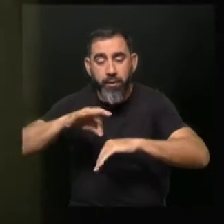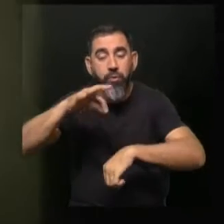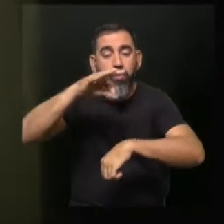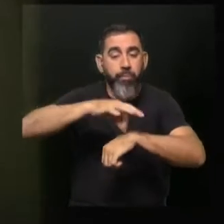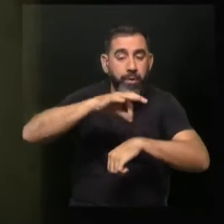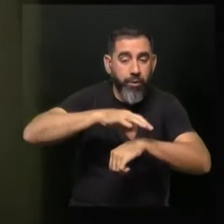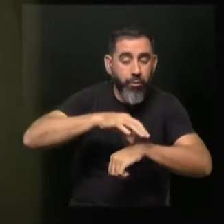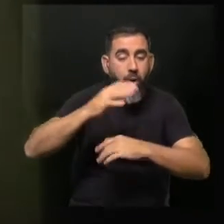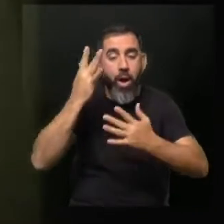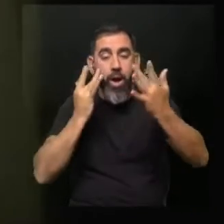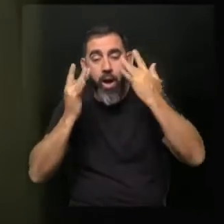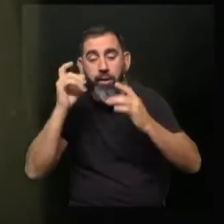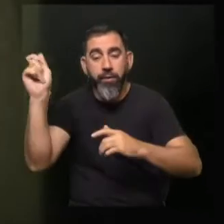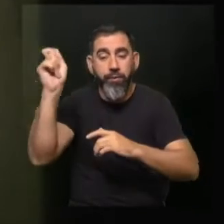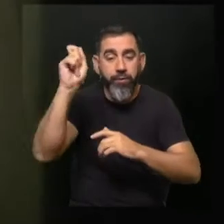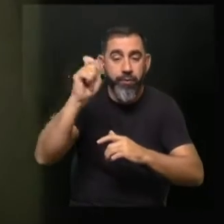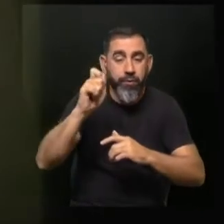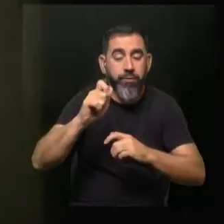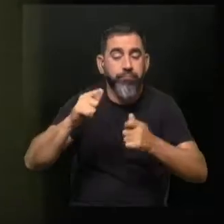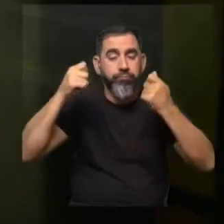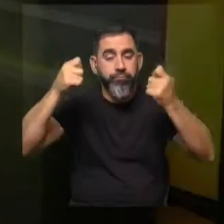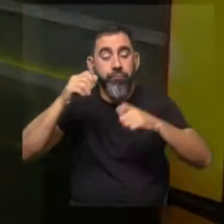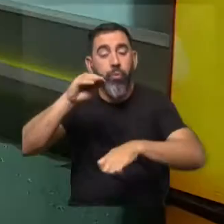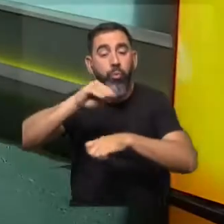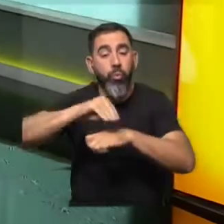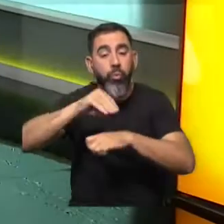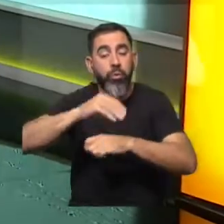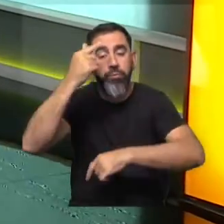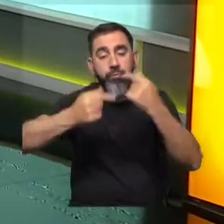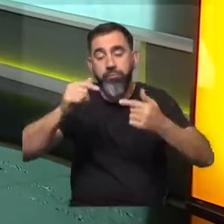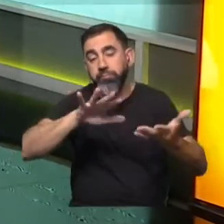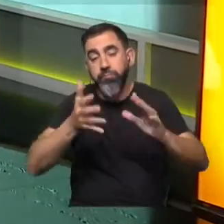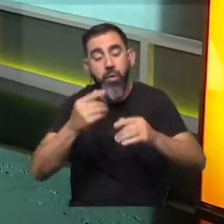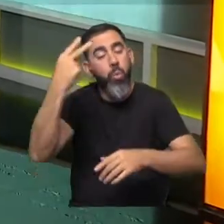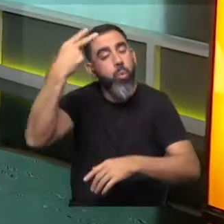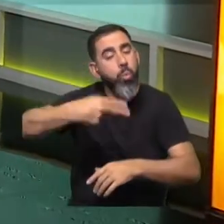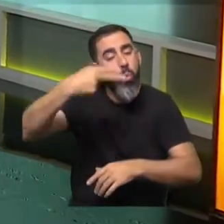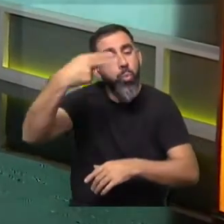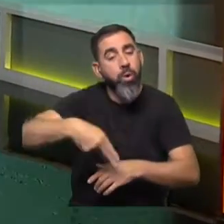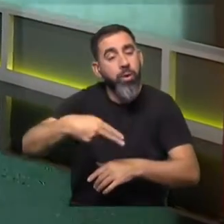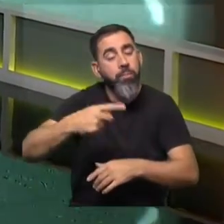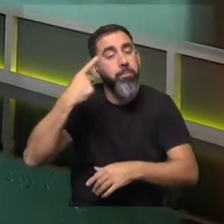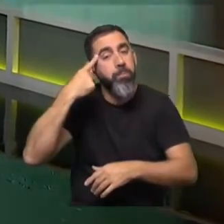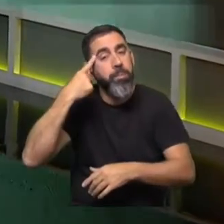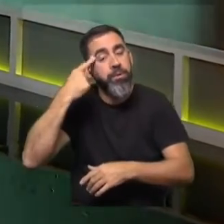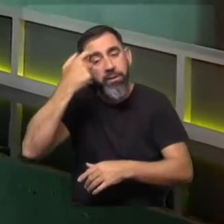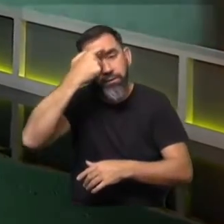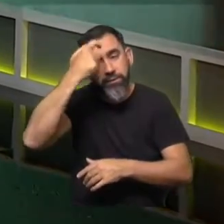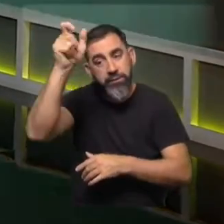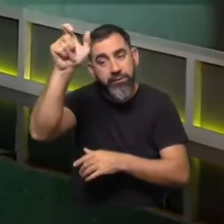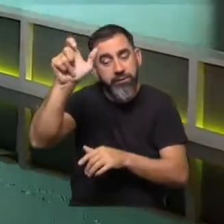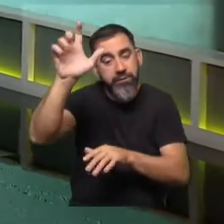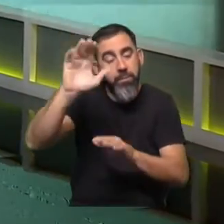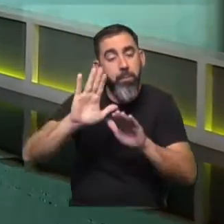médicos, artistas populares, manifestaciones culturales y cosas similares, pero nunca consideramos a la ciencia como